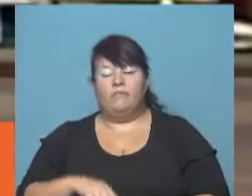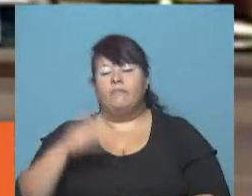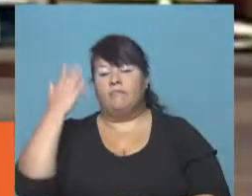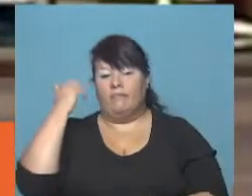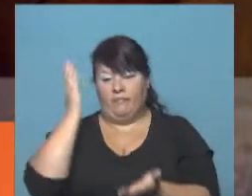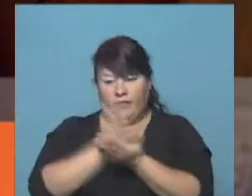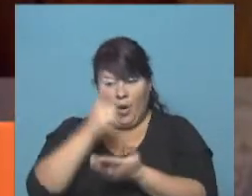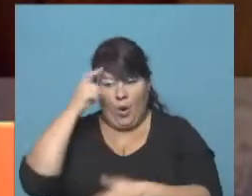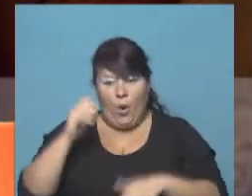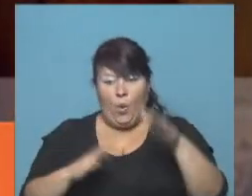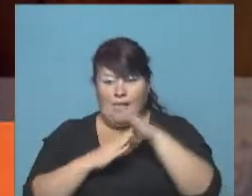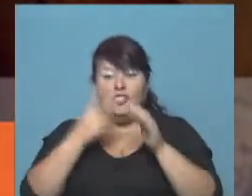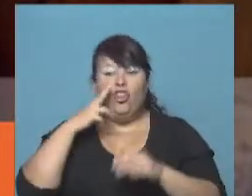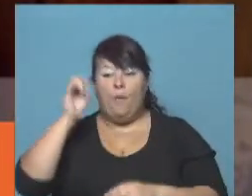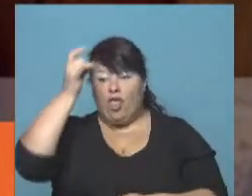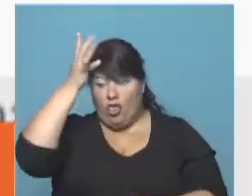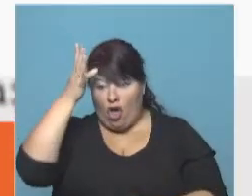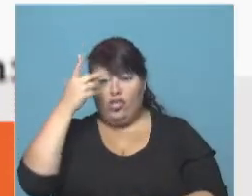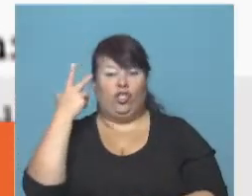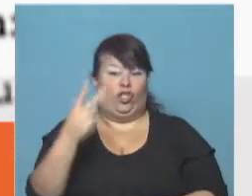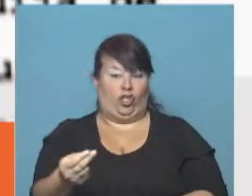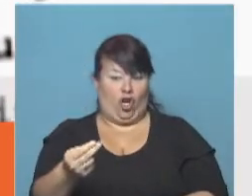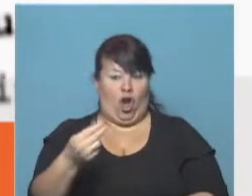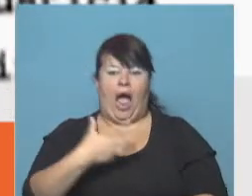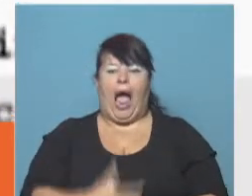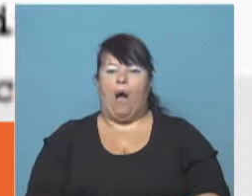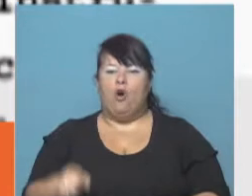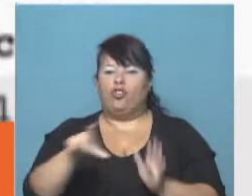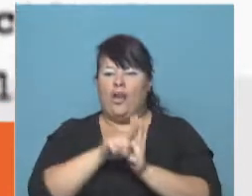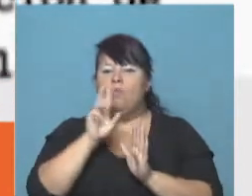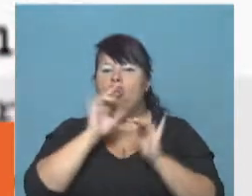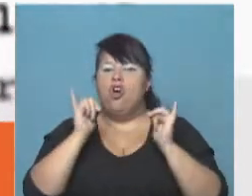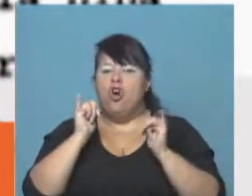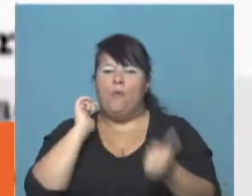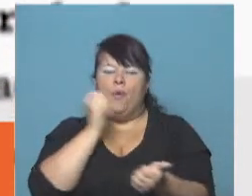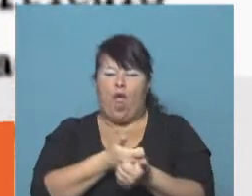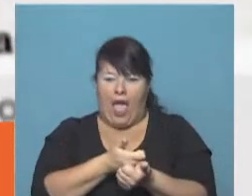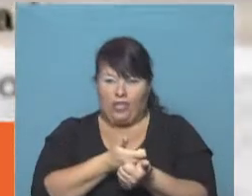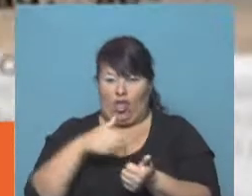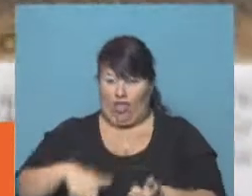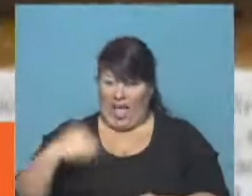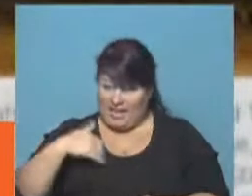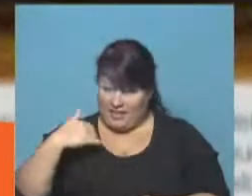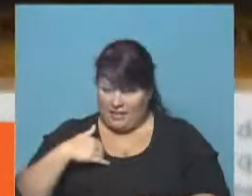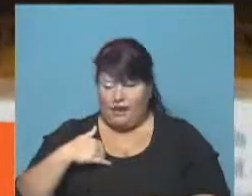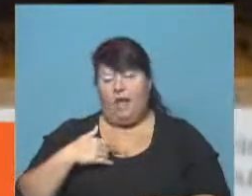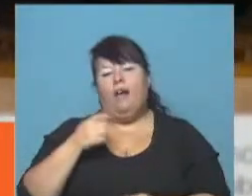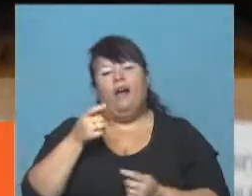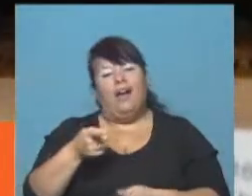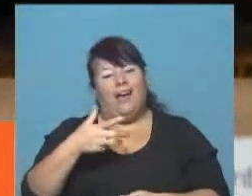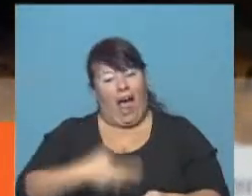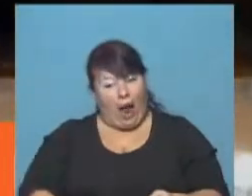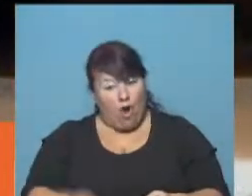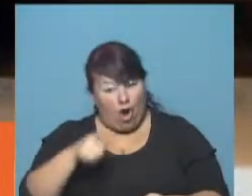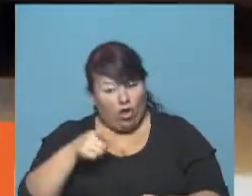del fallo de la Corte Suprema en 2012 por la negativa a brindar un aborto legal a una joven que fue violada en la Argentina, el acceso a esta